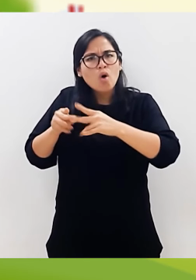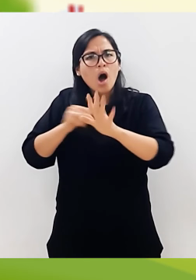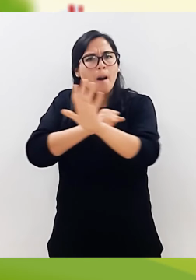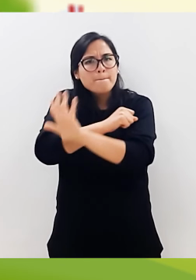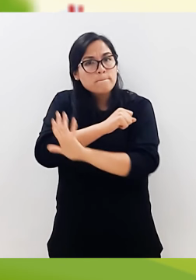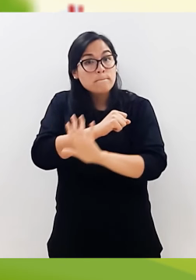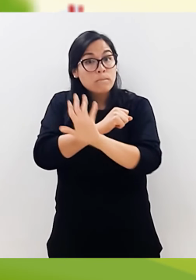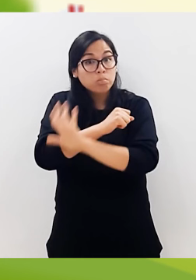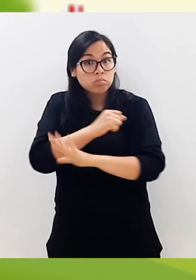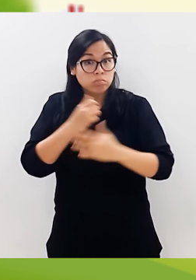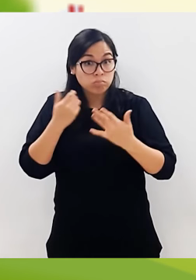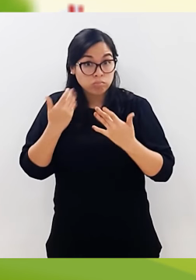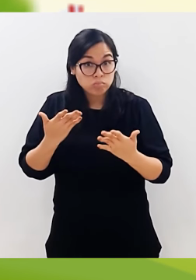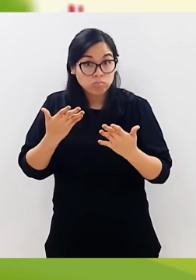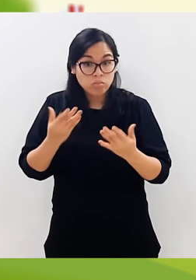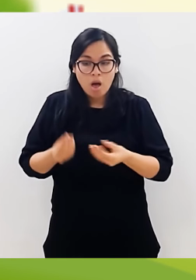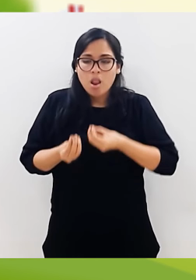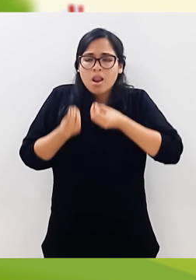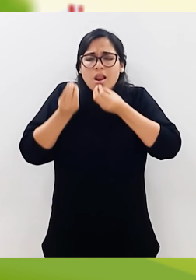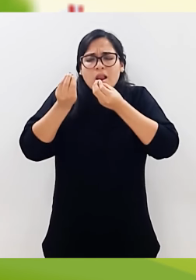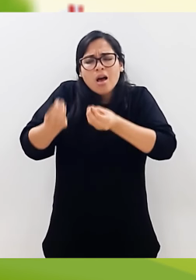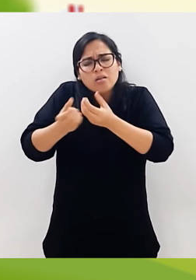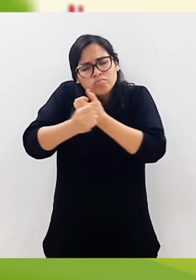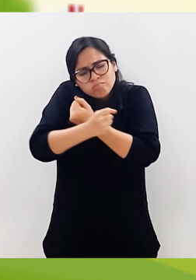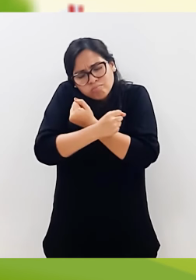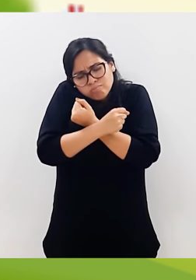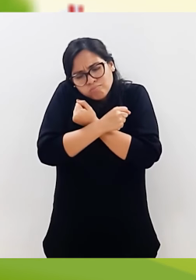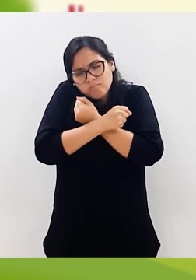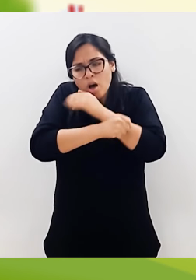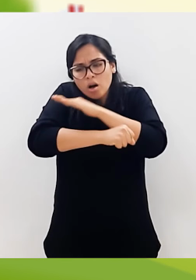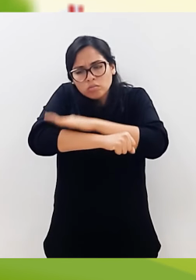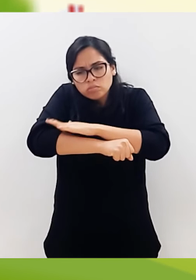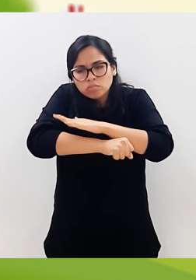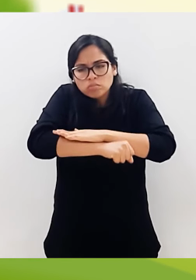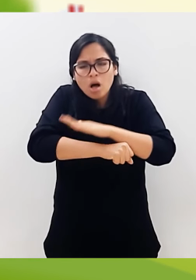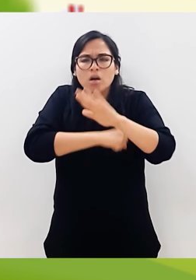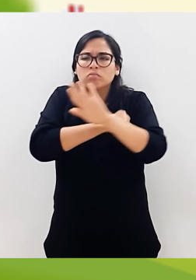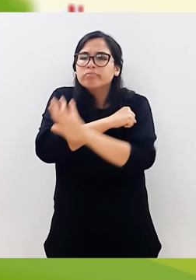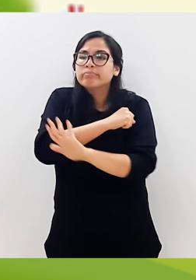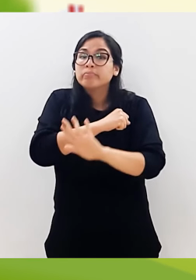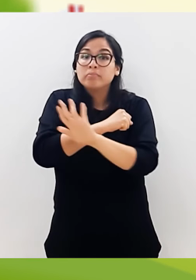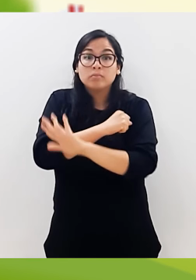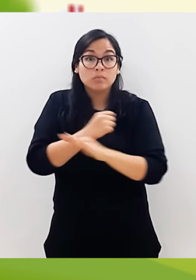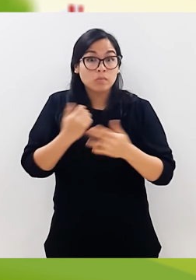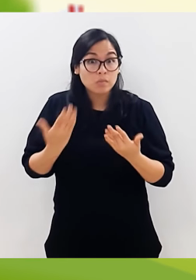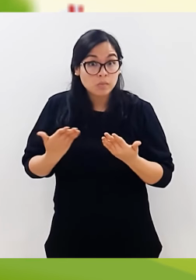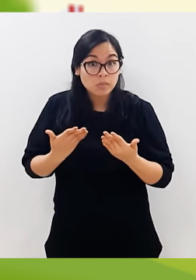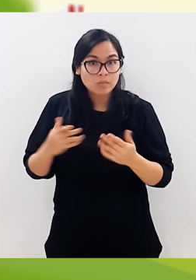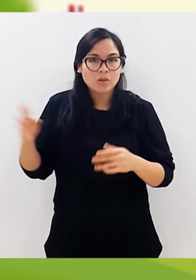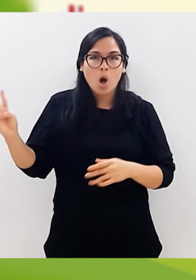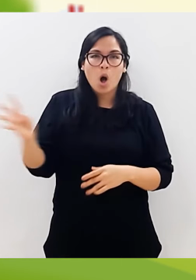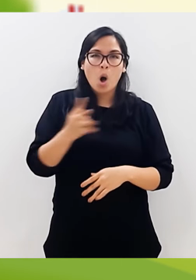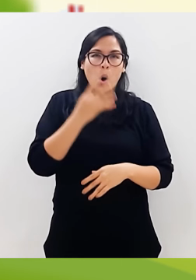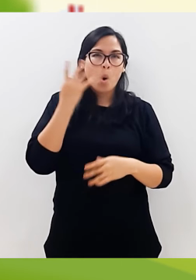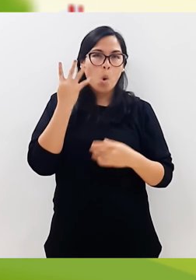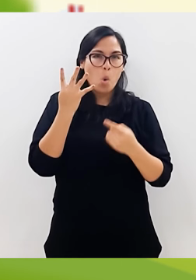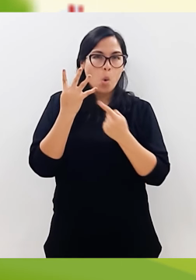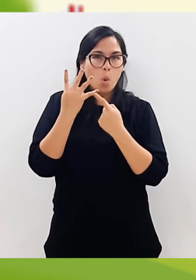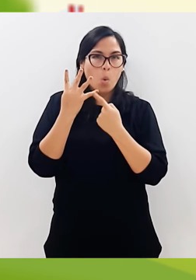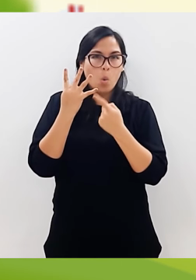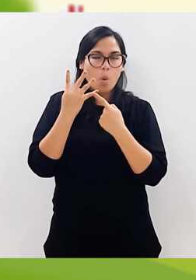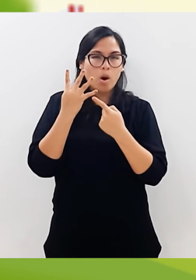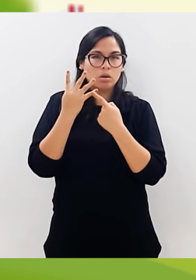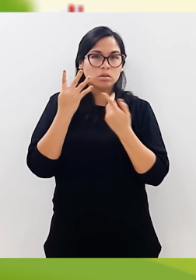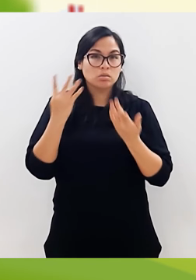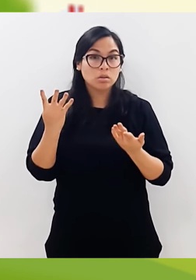y proteja. Que les brinde afecto y vínculos seguros. El cuarto de